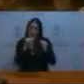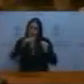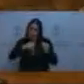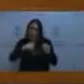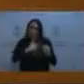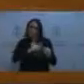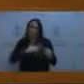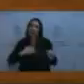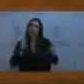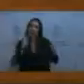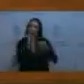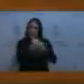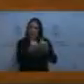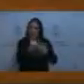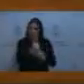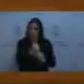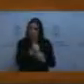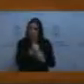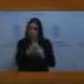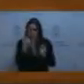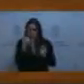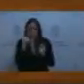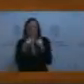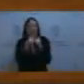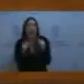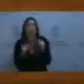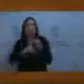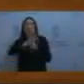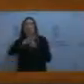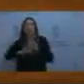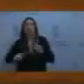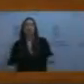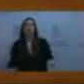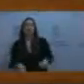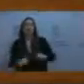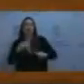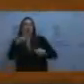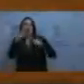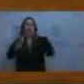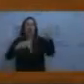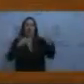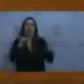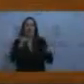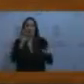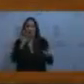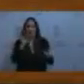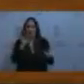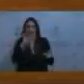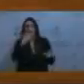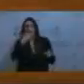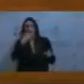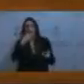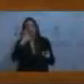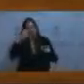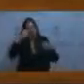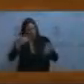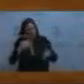consenso. Asturias es paraíso natural. Se nos llena a todos la boca. Y es que es cierto. Pero